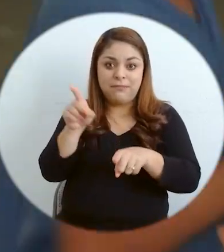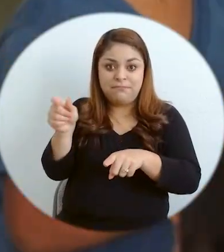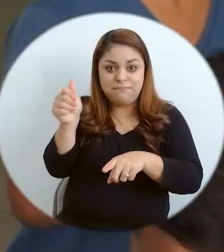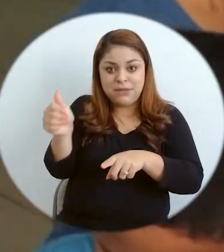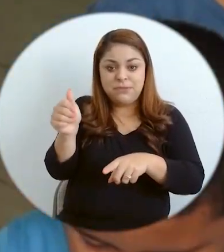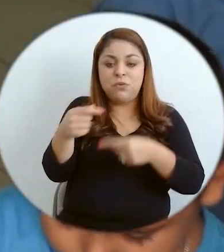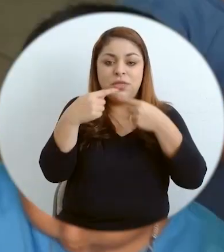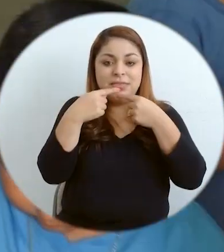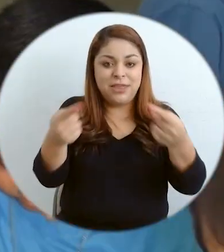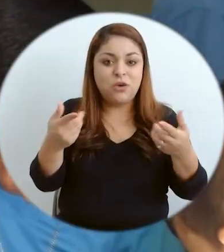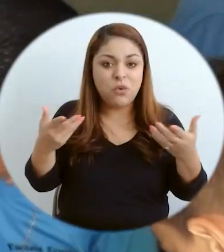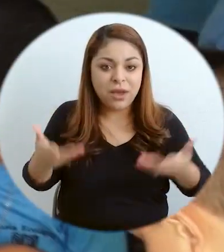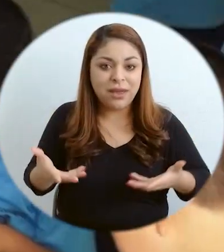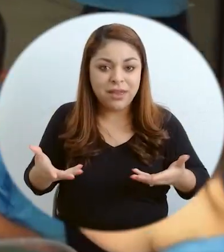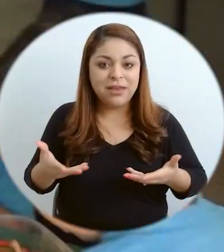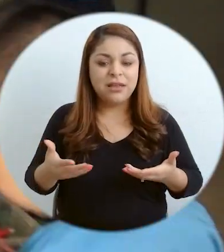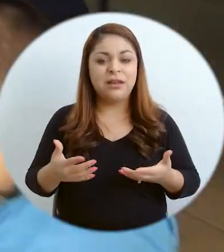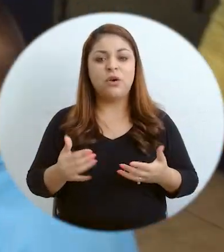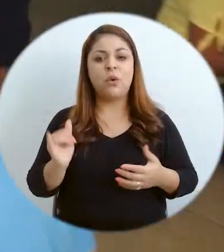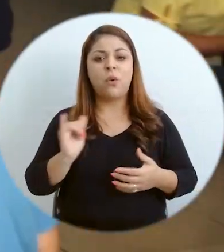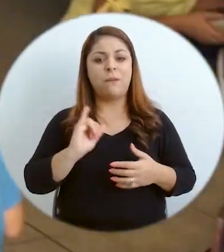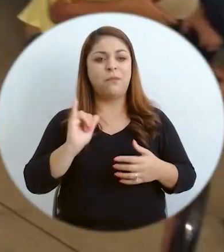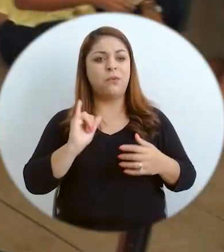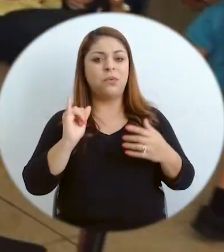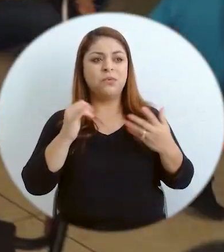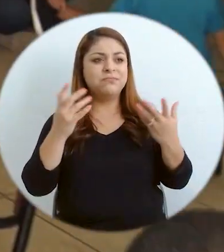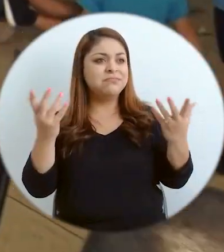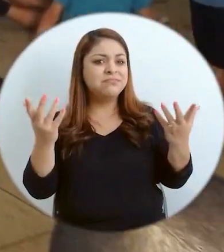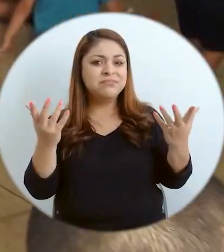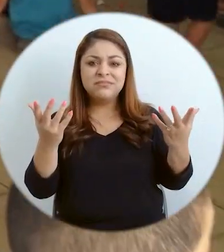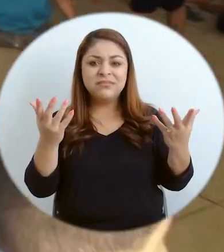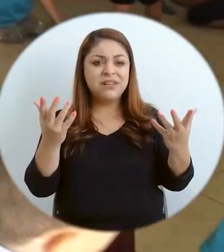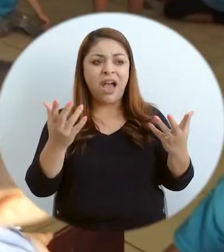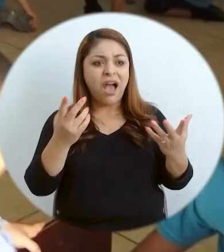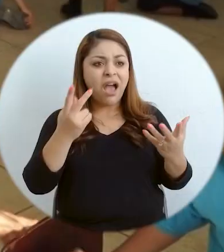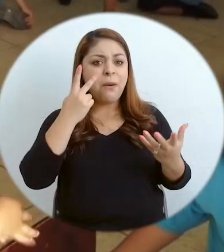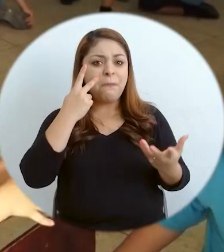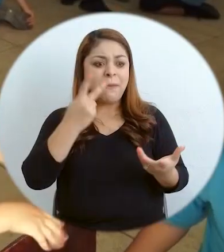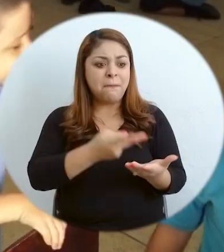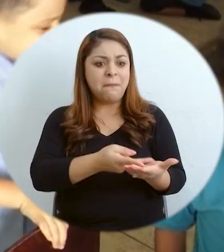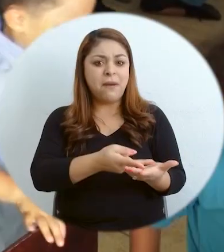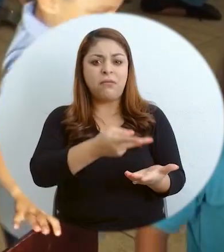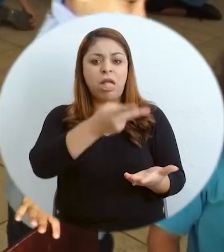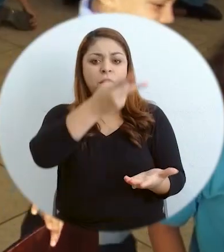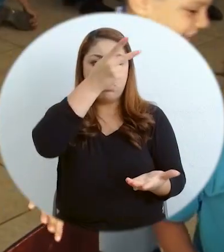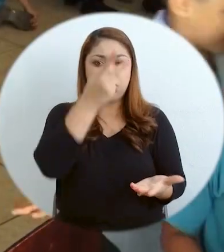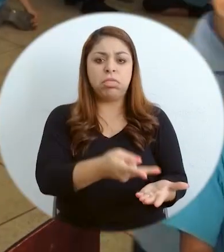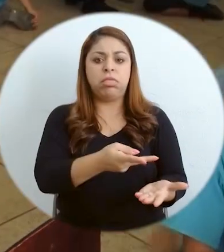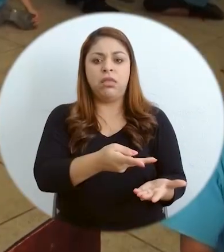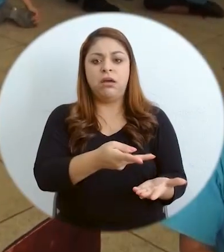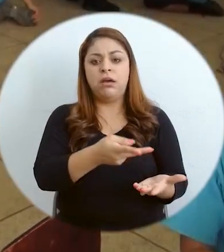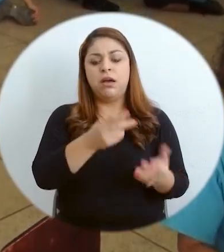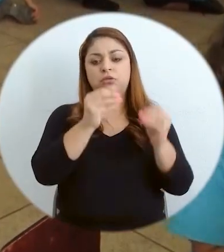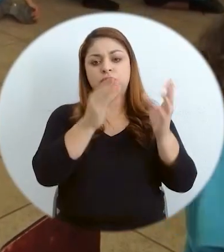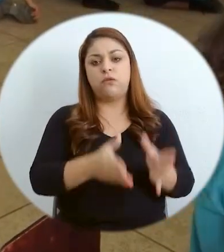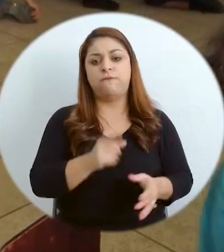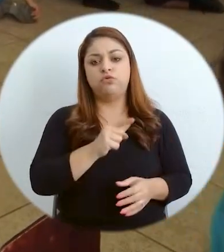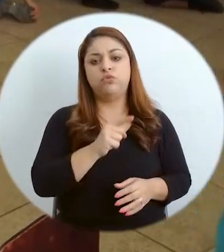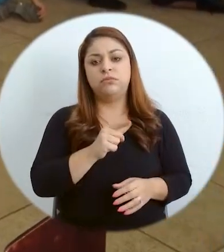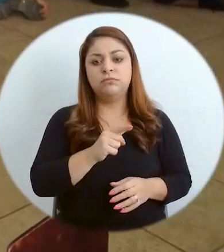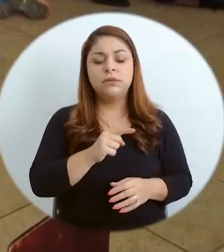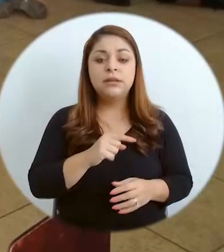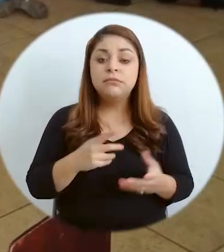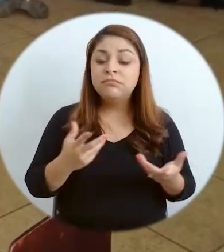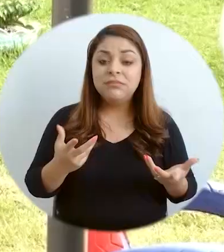asustó muchísimo ver el desprestigio que tenía la sociedad en ese momento hacia las personas educadoras, y eso no lo hemos logrado